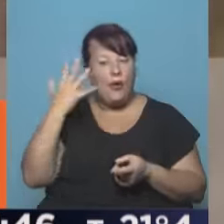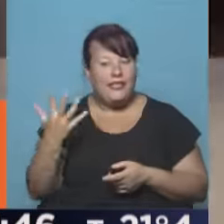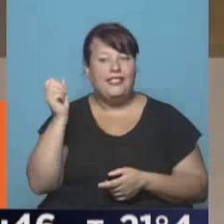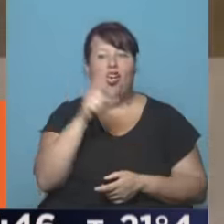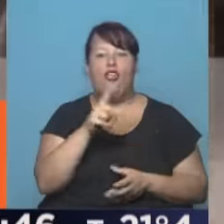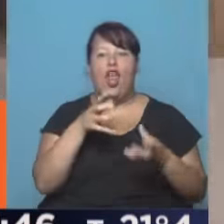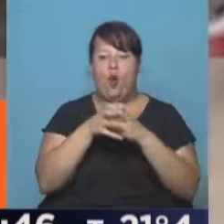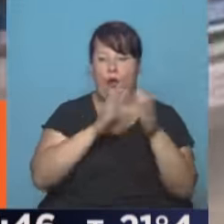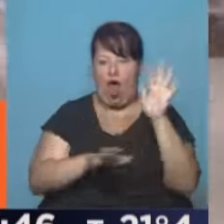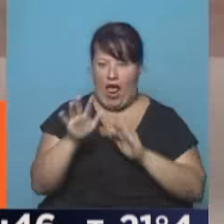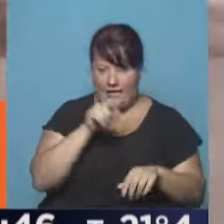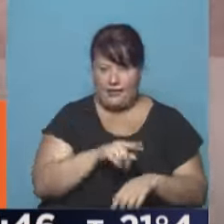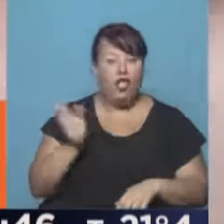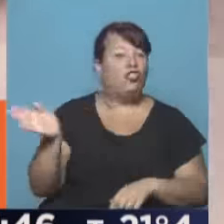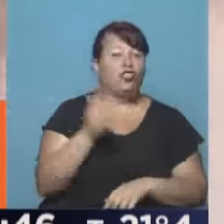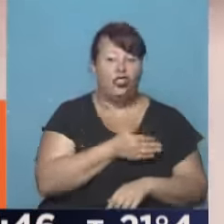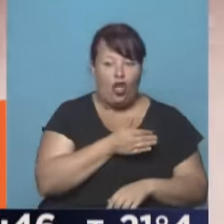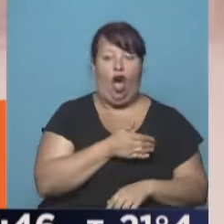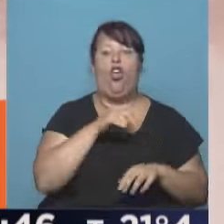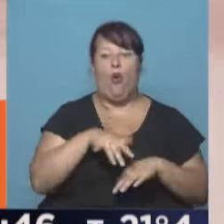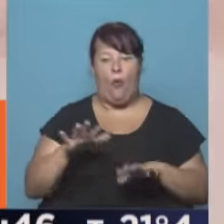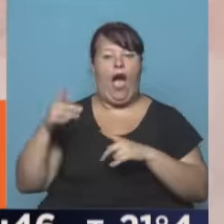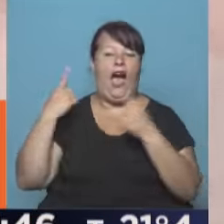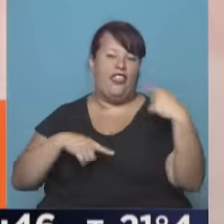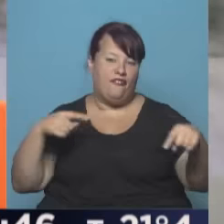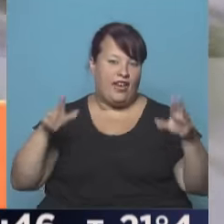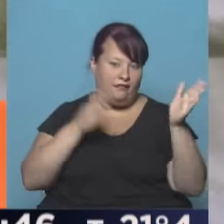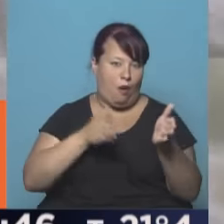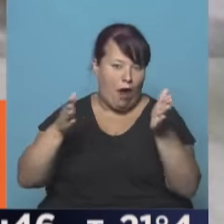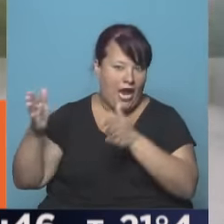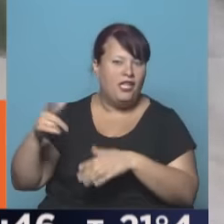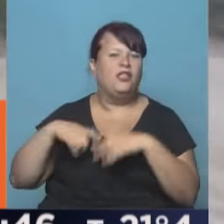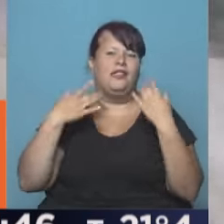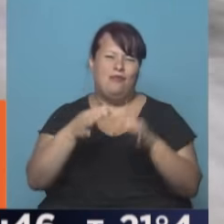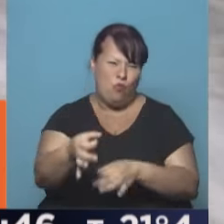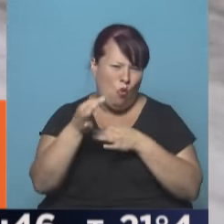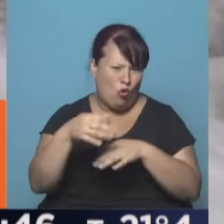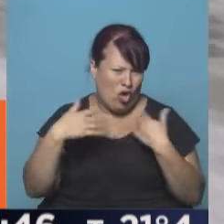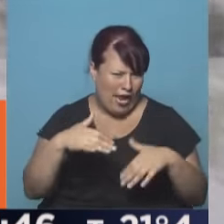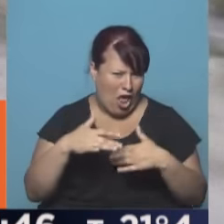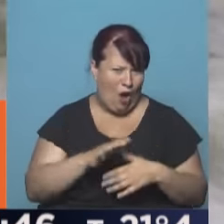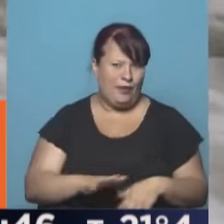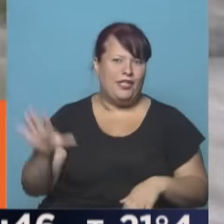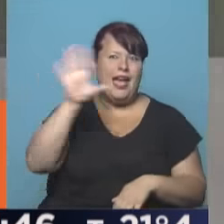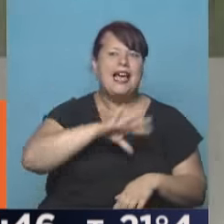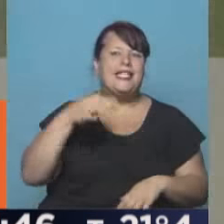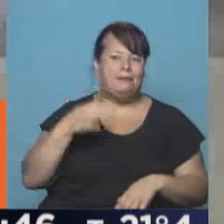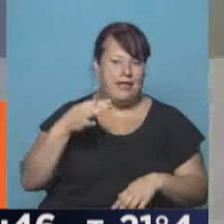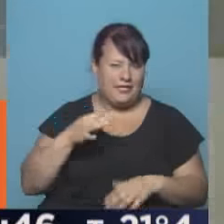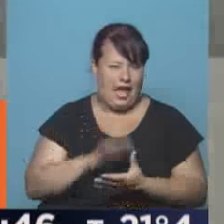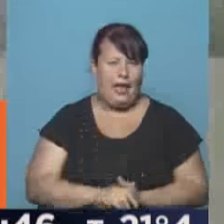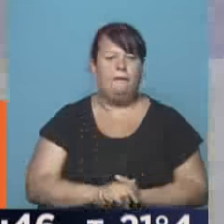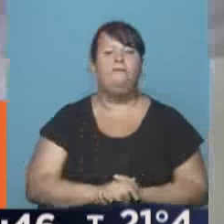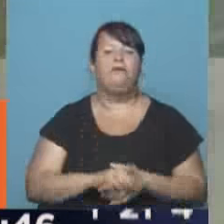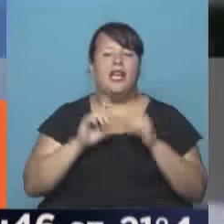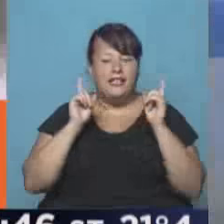de la organización. Todos ellos van a estar realizando las diferentes etapas, que tendrá muchos kilometrajes en la especial y